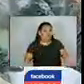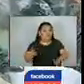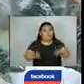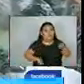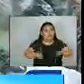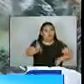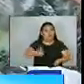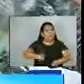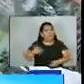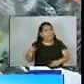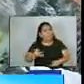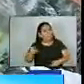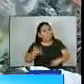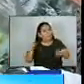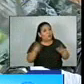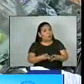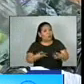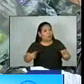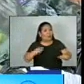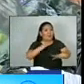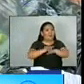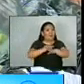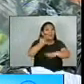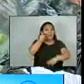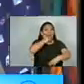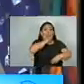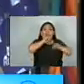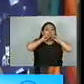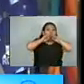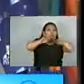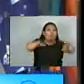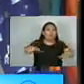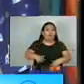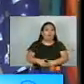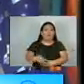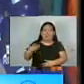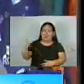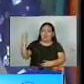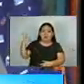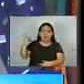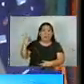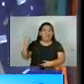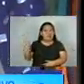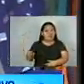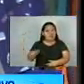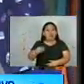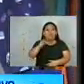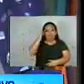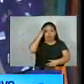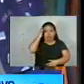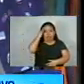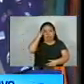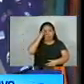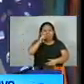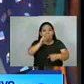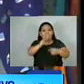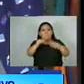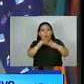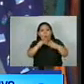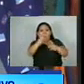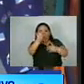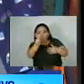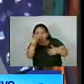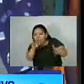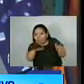y piden una solución para evitar proliferación de enfermedades. Tenían días que pasaban y respetaban esos días, pero ya últimamente